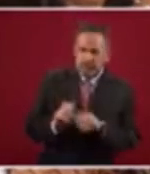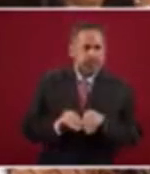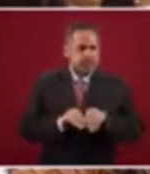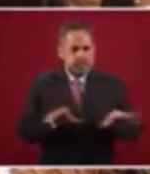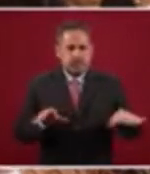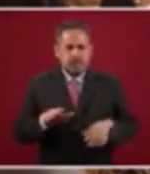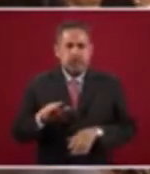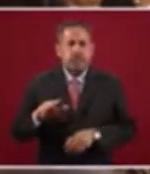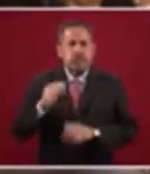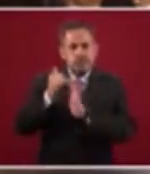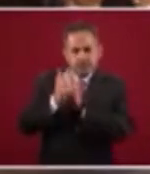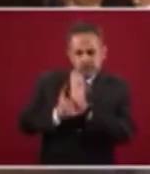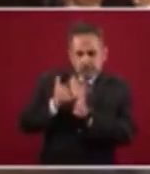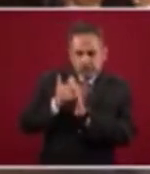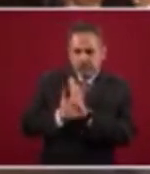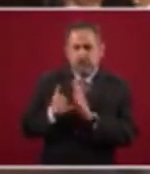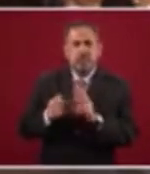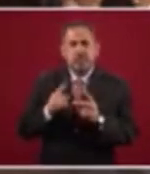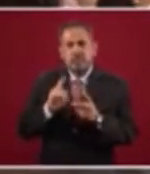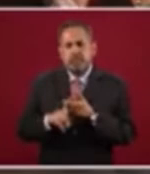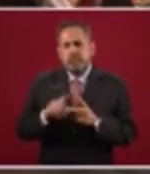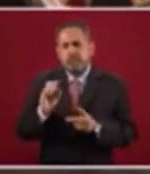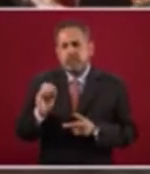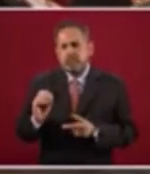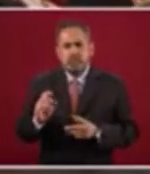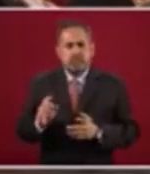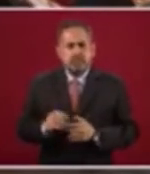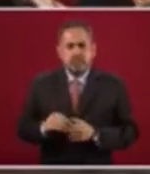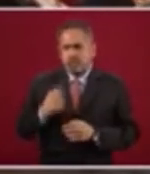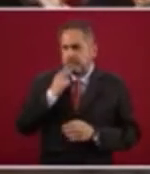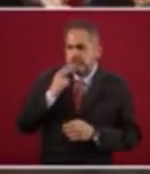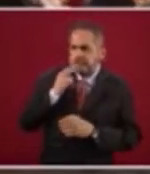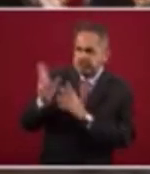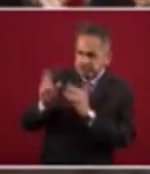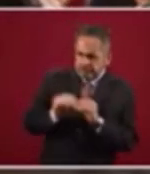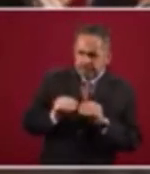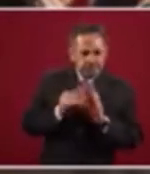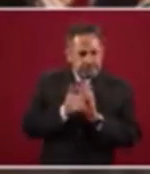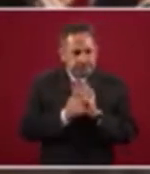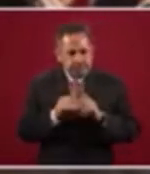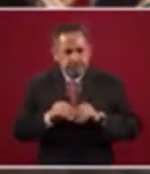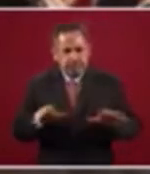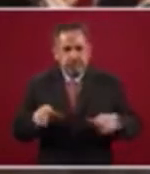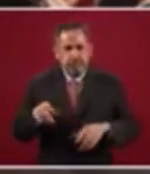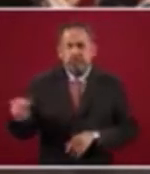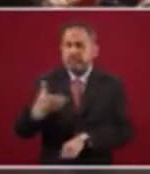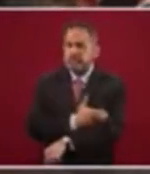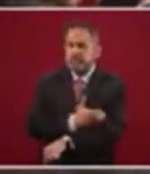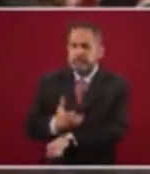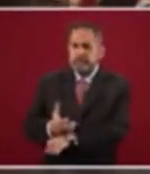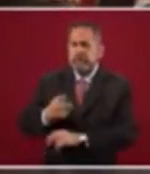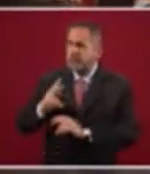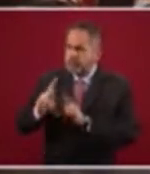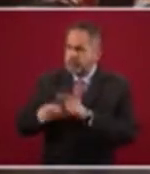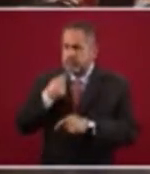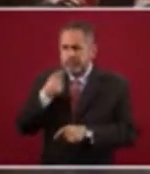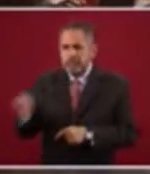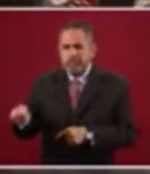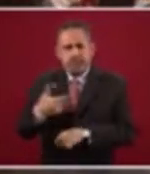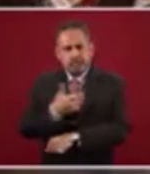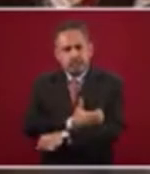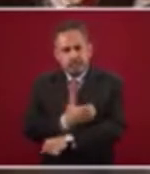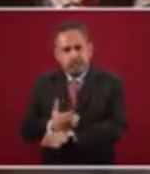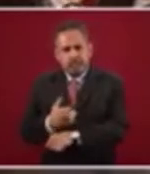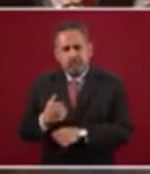de YouTube, obviamente lo ocupamos, pero el compañero que le vuelvo a repetir es un